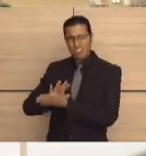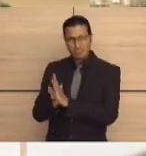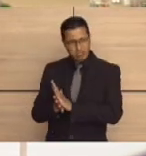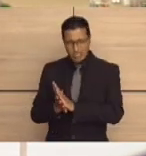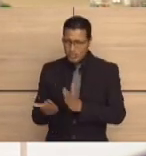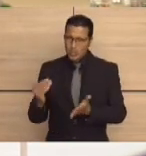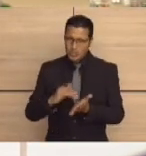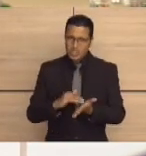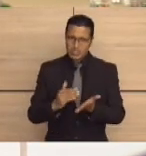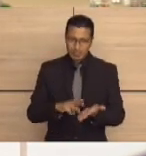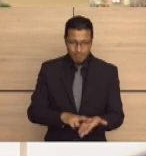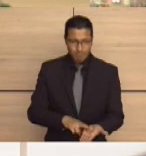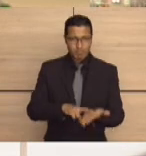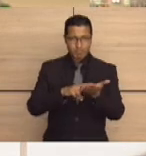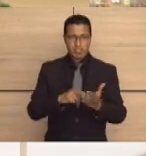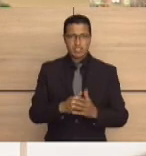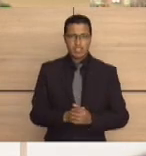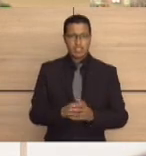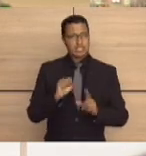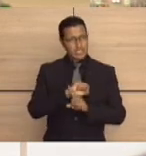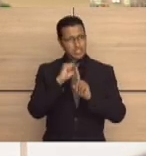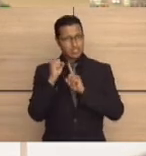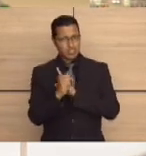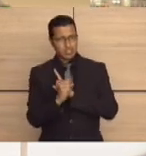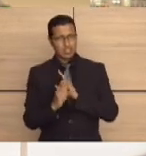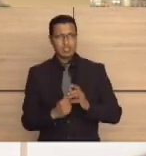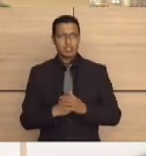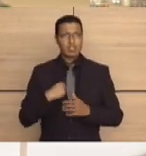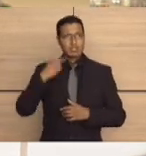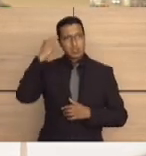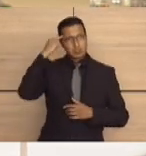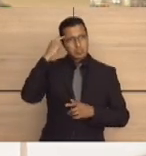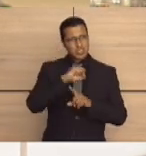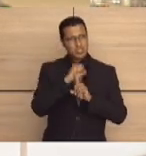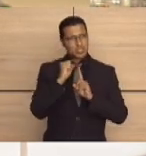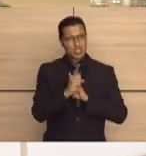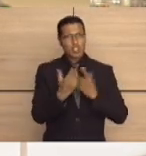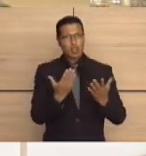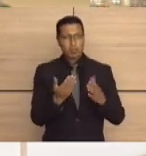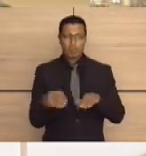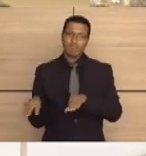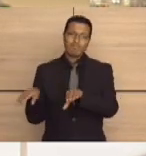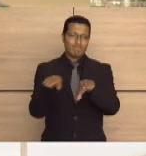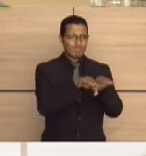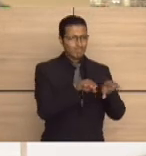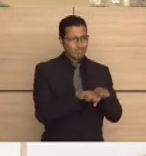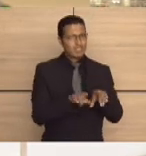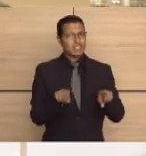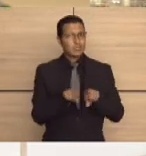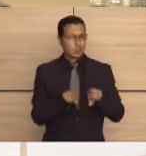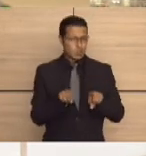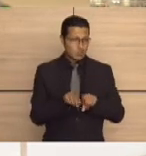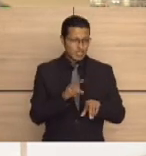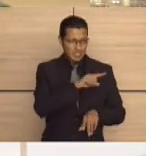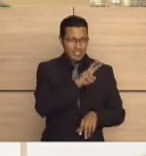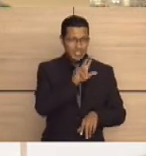Y en cuanto a lo social, yo esperaría estar en un país donde exista equidad, donde, como hablaba Vanessa,